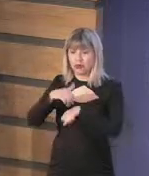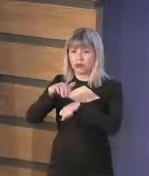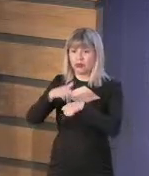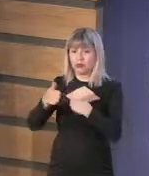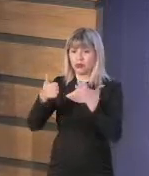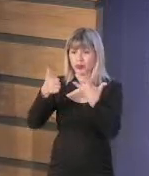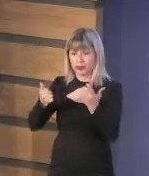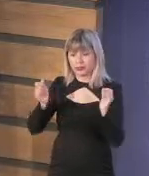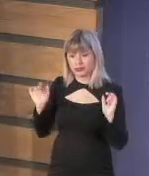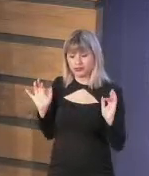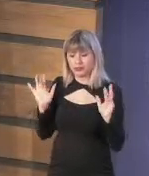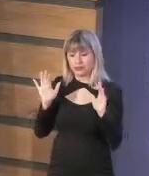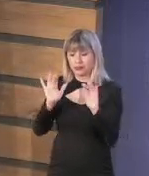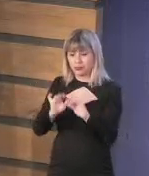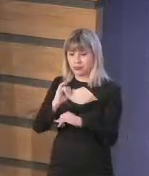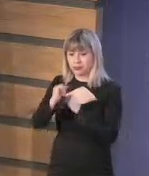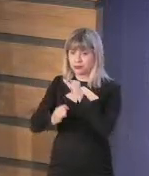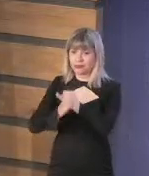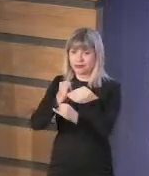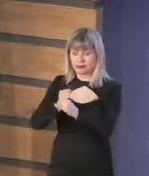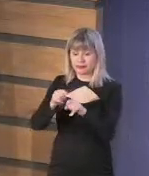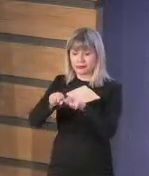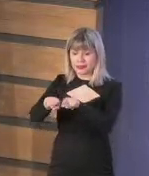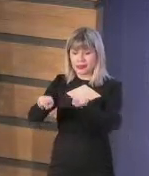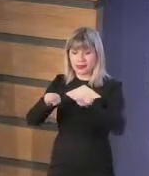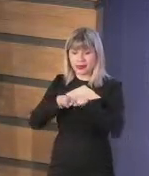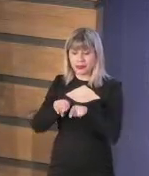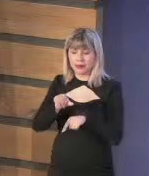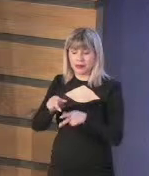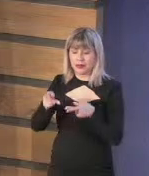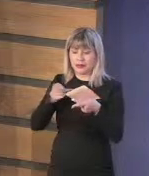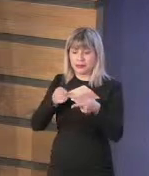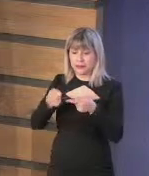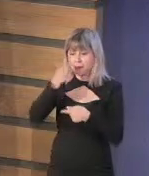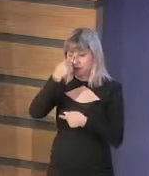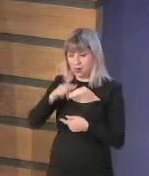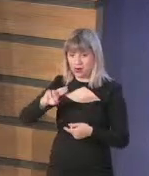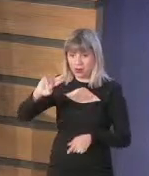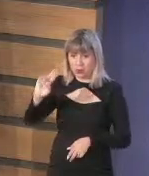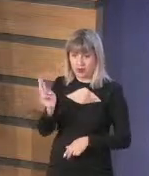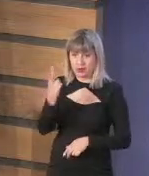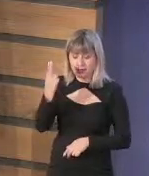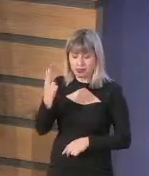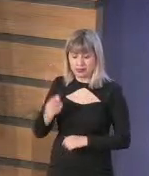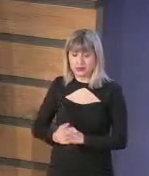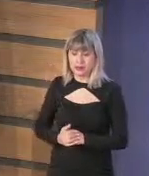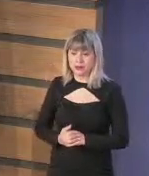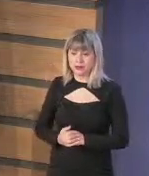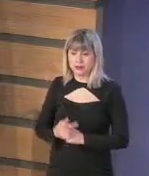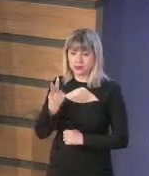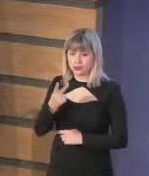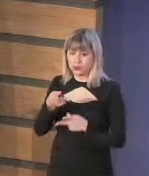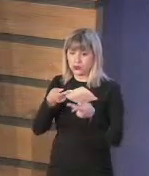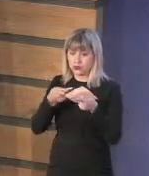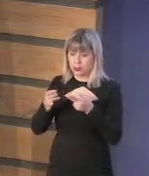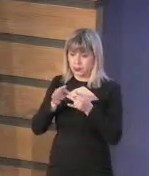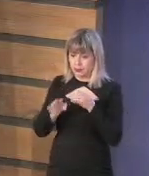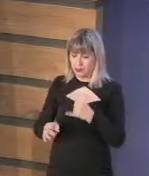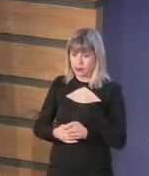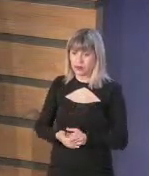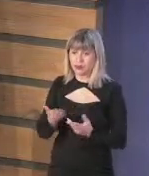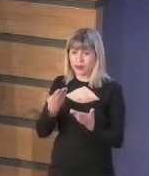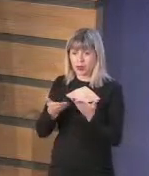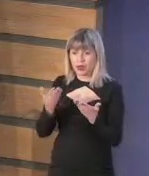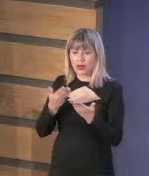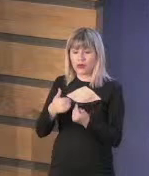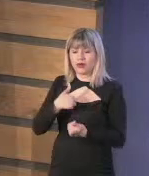encuentro internacional, así como también pues a la universidad que la organiza. Por favor, quisiera